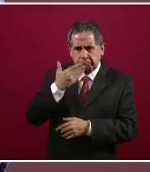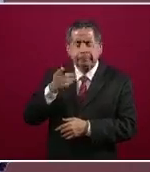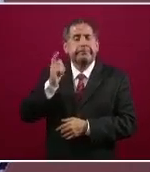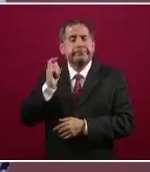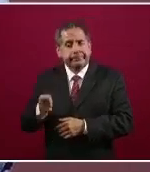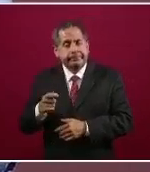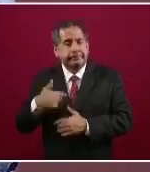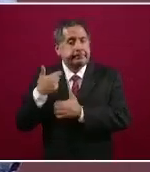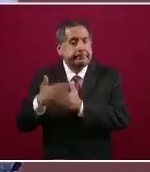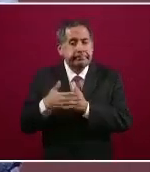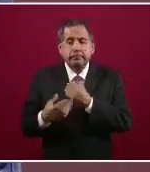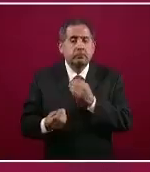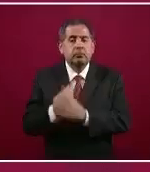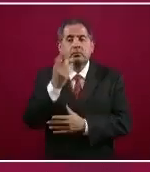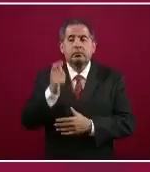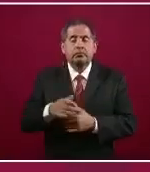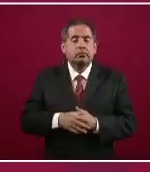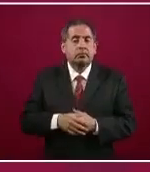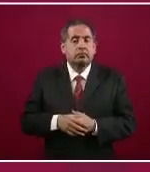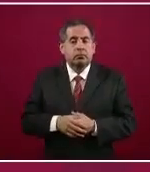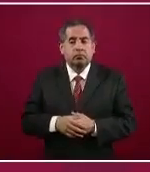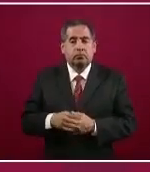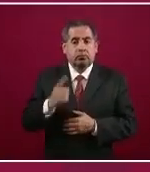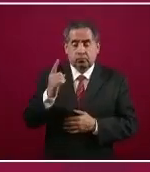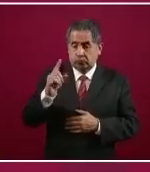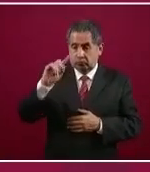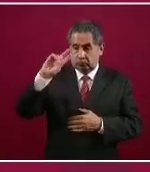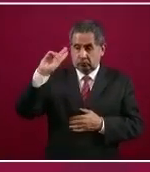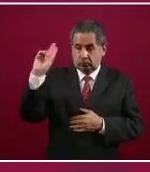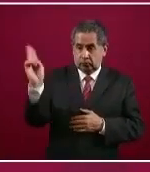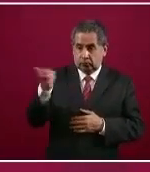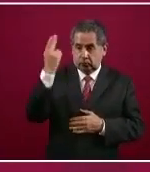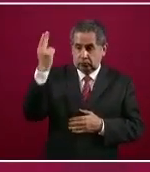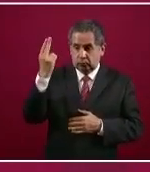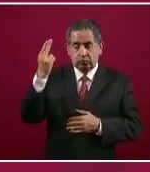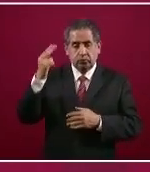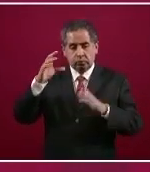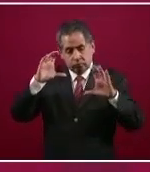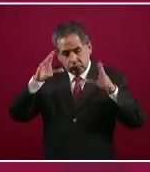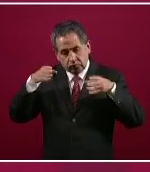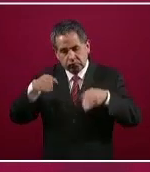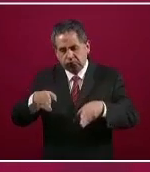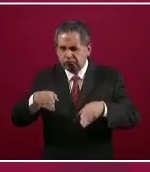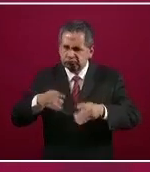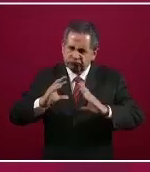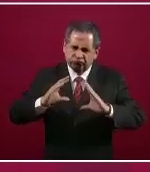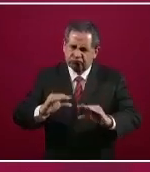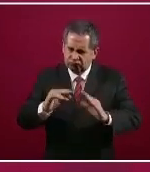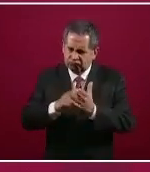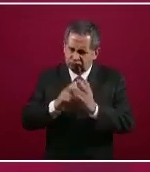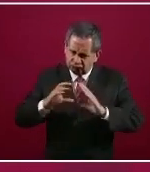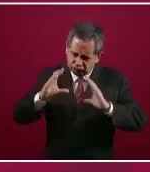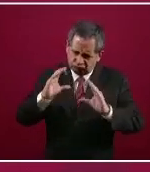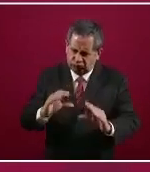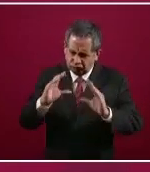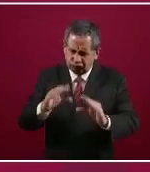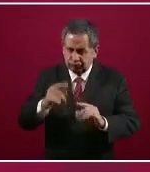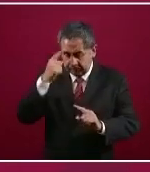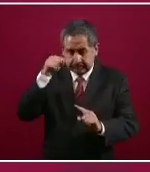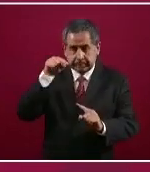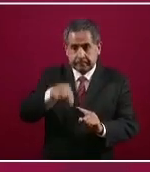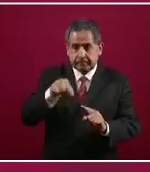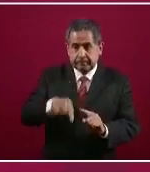crear una universidad destinada a la formación